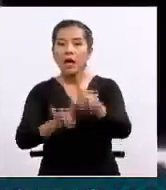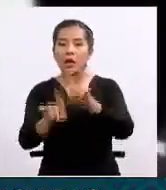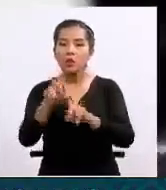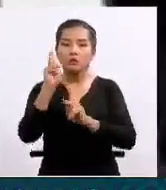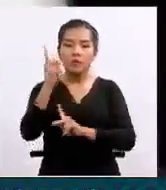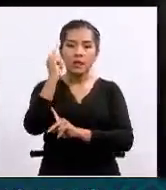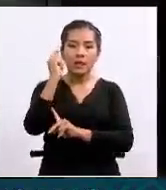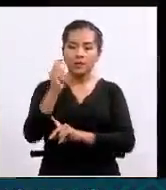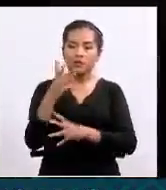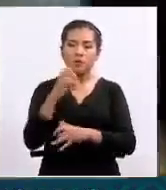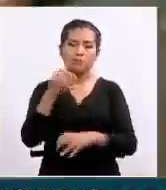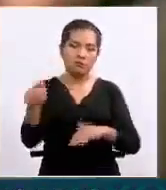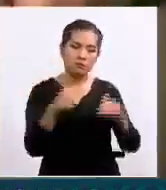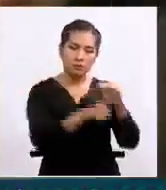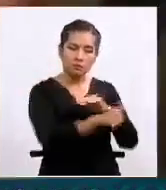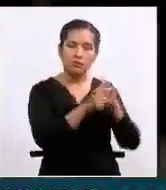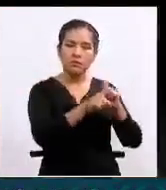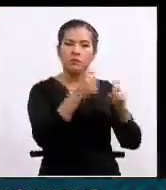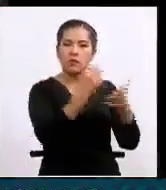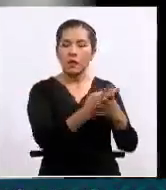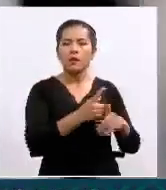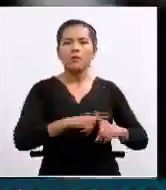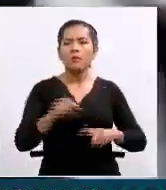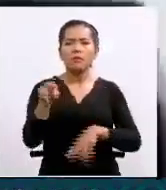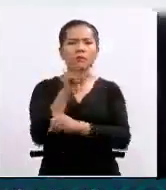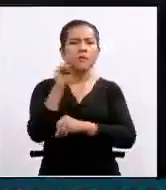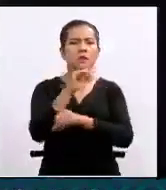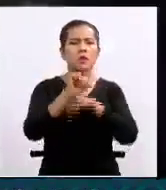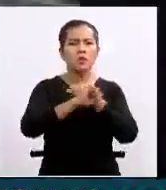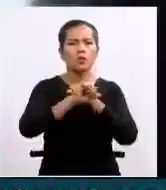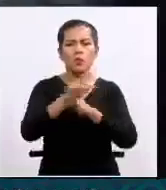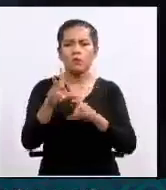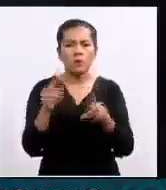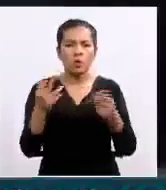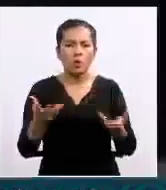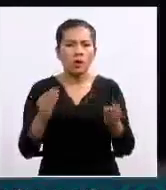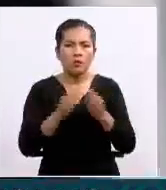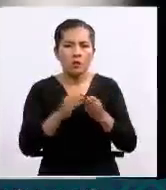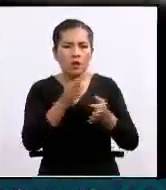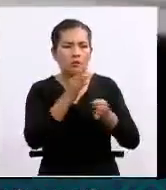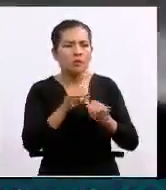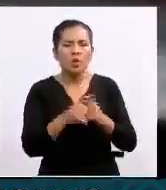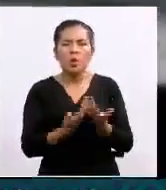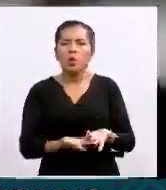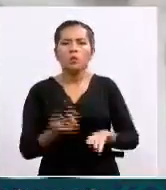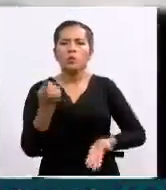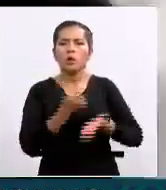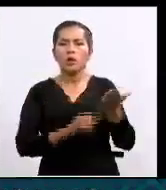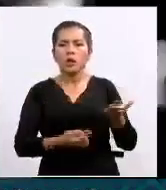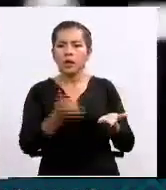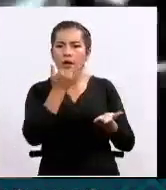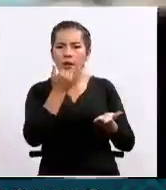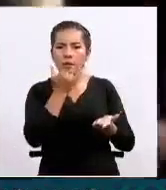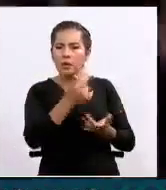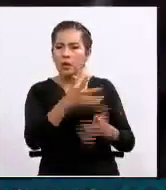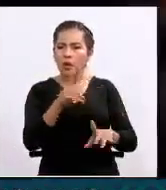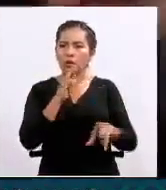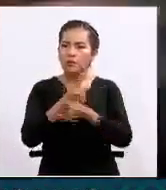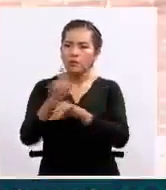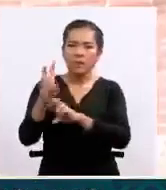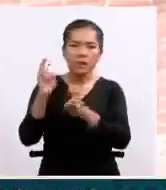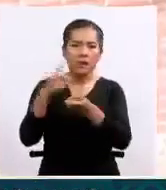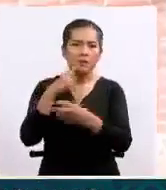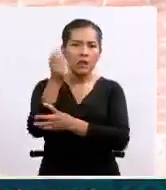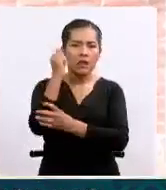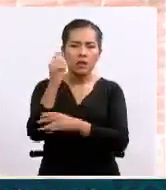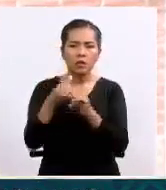Sin embargo, el Ministerio Público tampoco ha fundamentado la forma, la manera, de qué forma, de qué, cómo se va a influir sobre estos testigos.